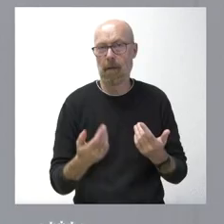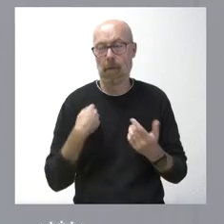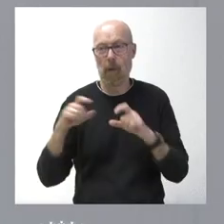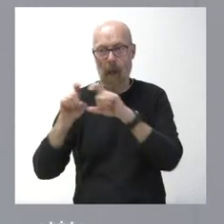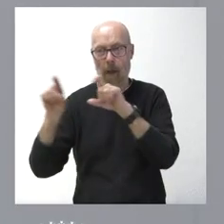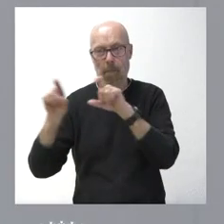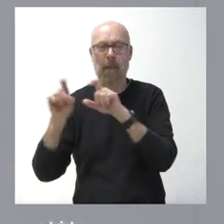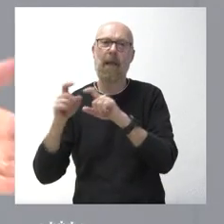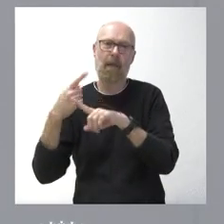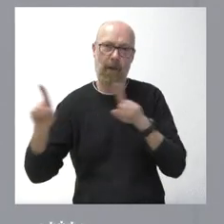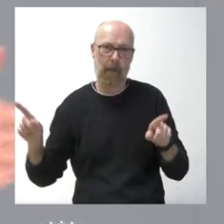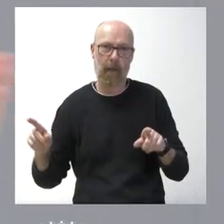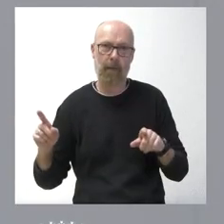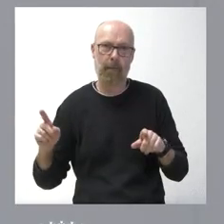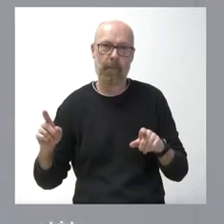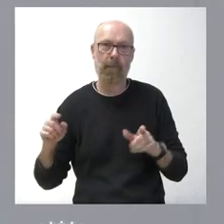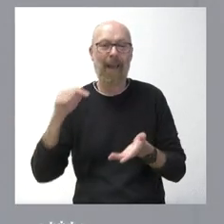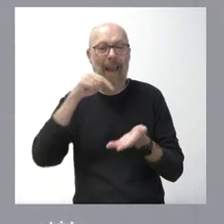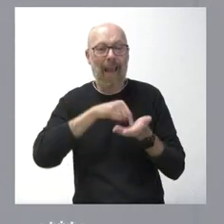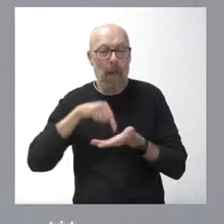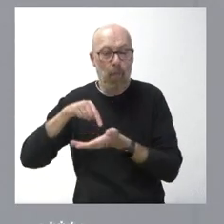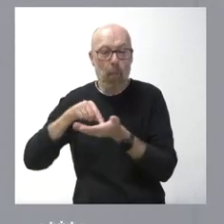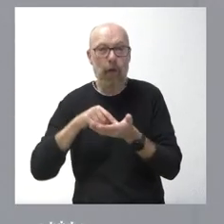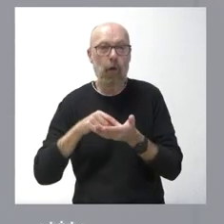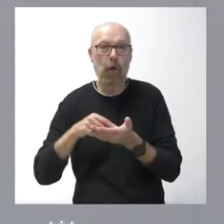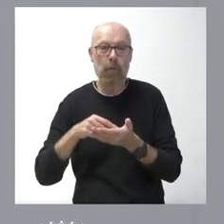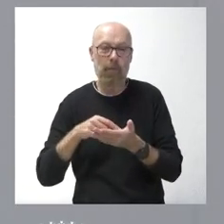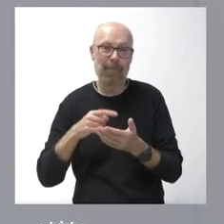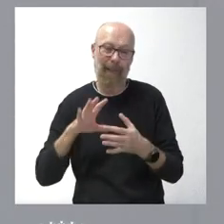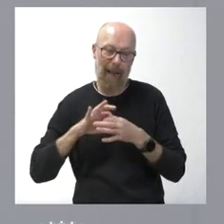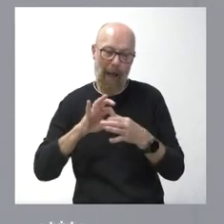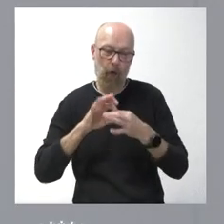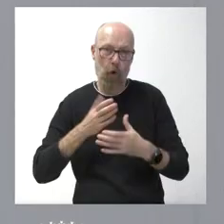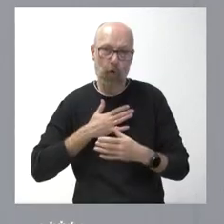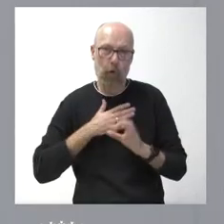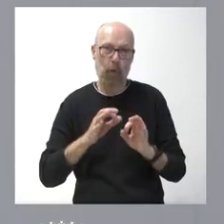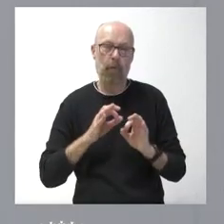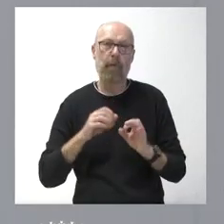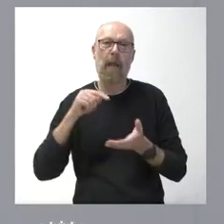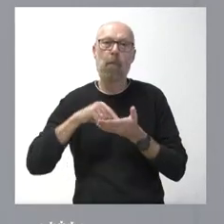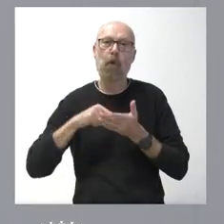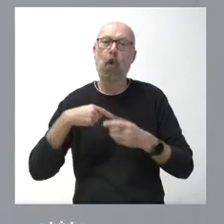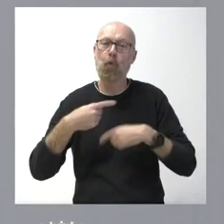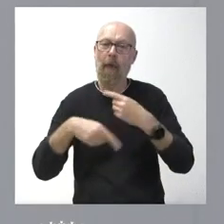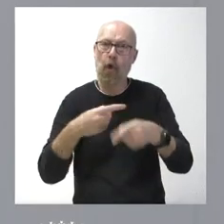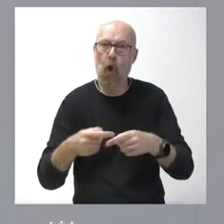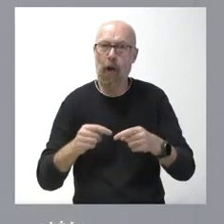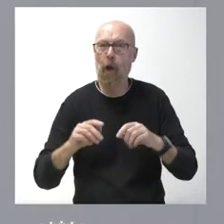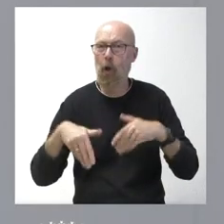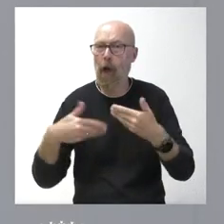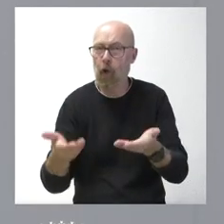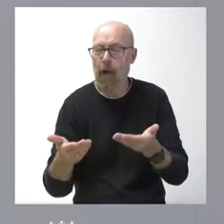en este ámbito y son los impuestos donde tenemos nosotros capacidad en el impuesto de sucesiones y donaciones lógicamente es donde la